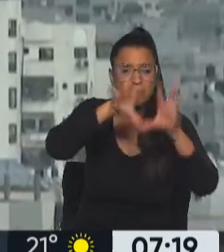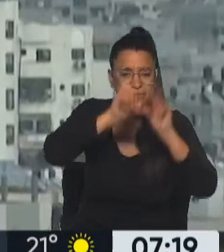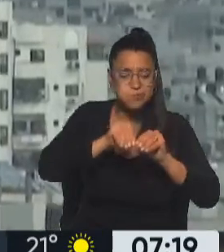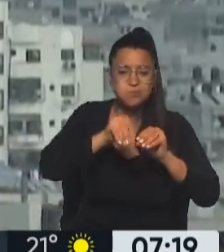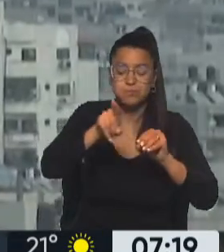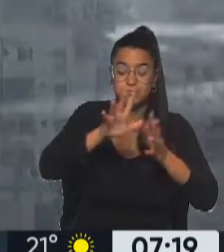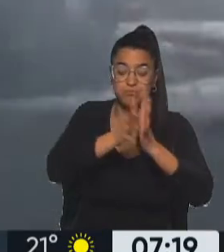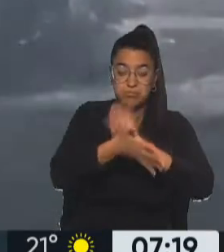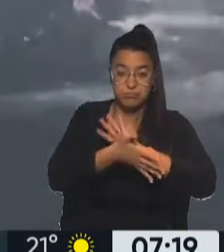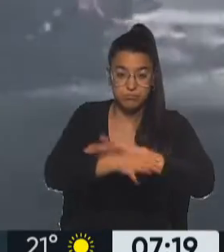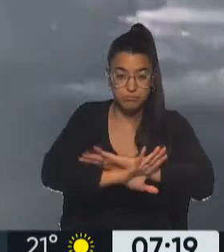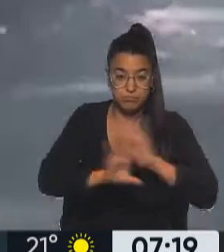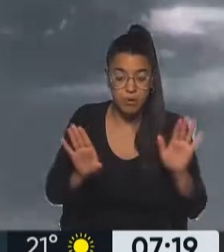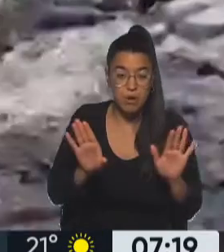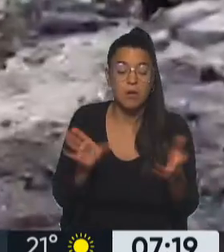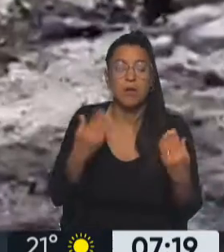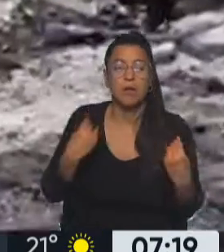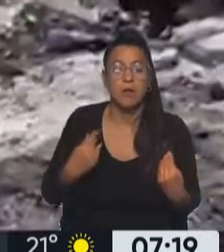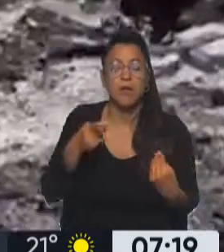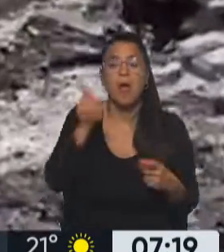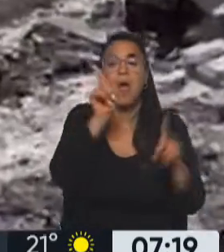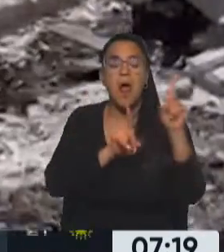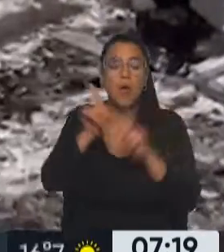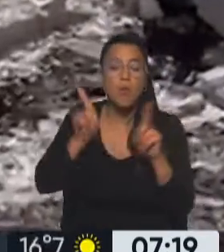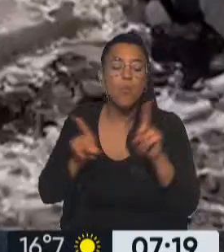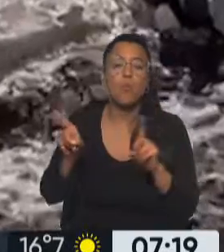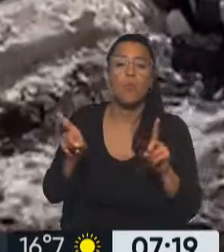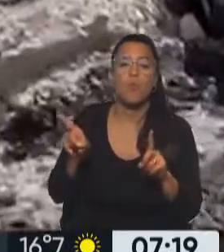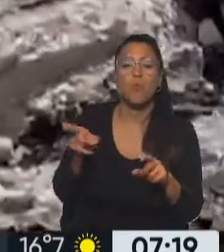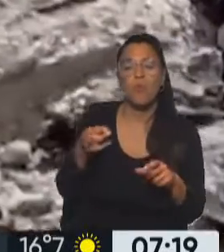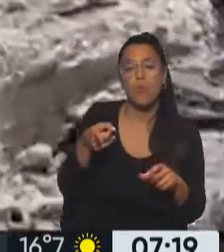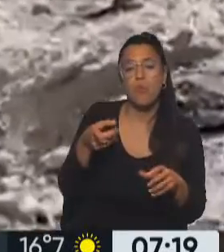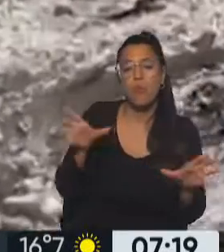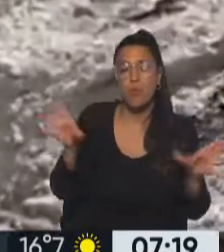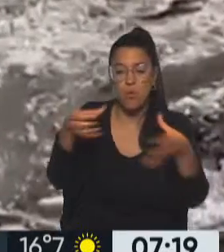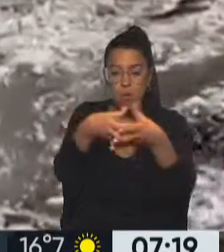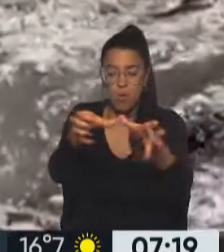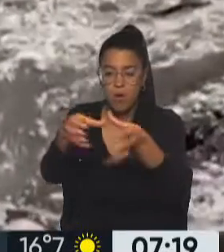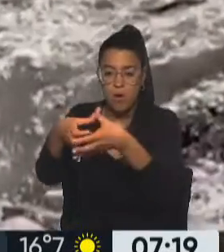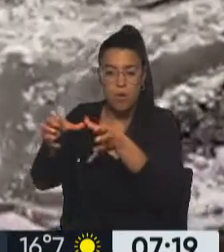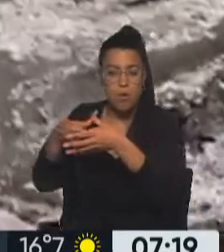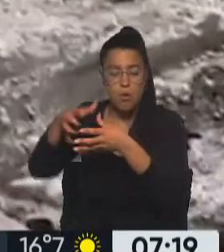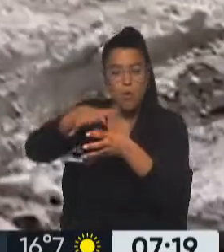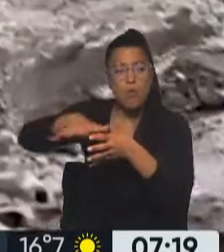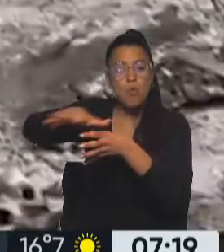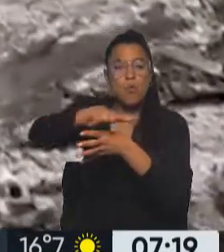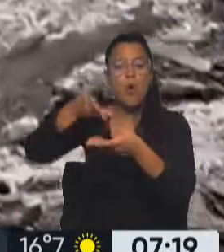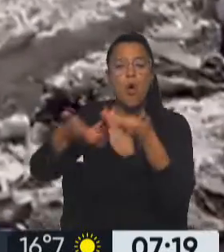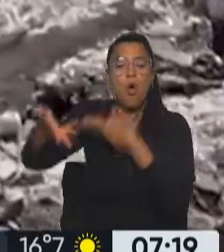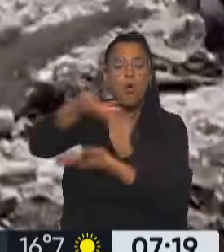se borraron del mapa. Estoy hablando de algunos ciertos kibutz, ¿sí? Estas granjas